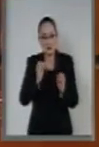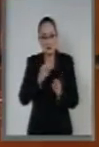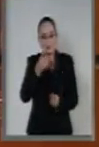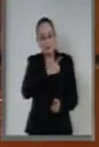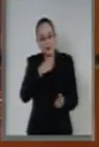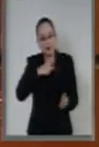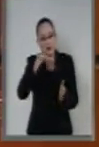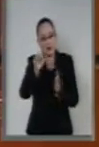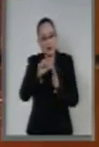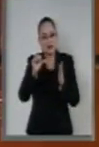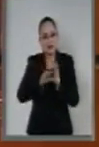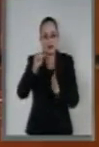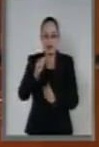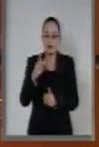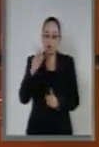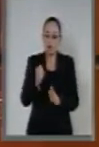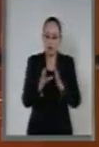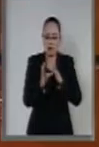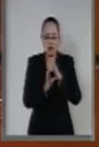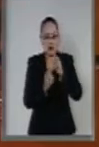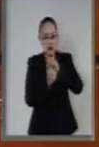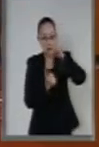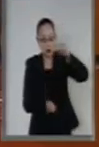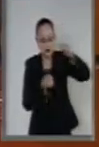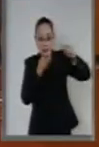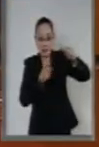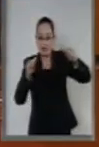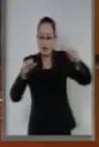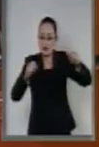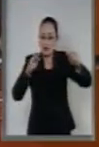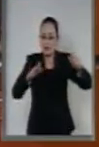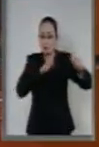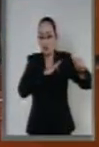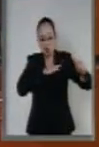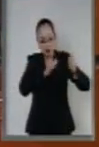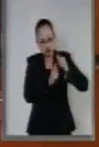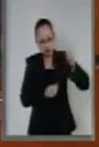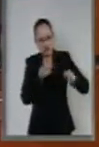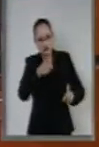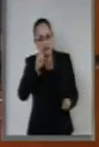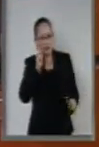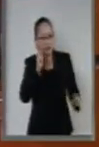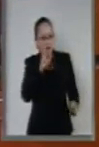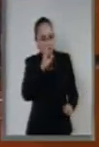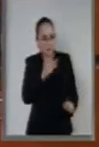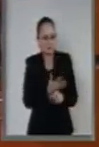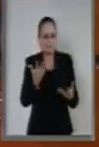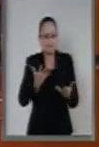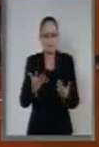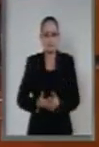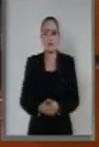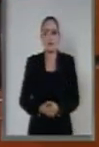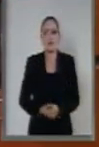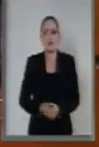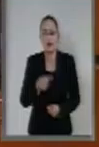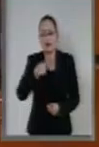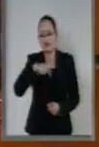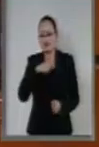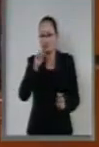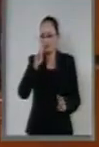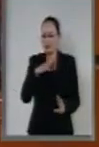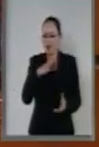el artículo 79 constitucional y darle a la auditoría superior de la federación esa tarea ahí ahí nos quedamos